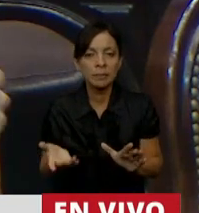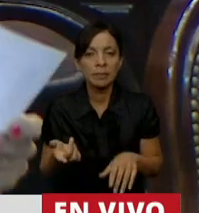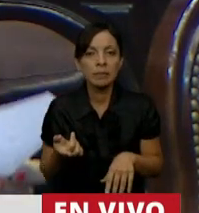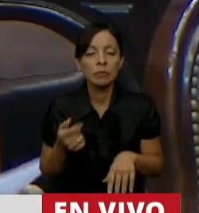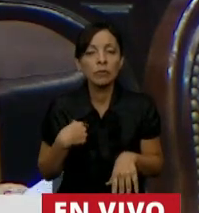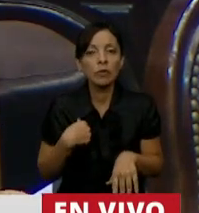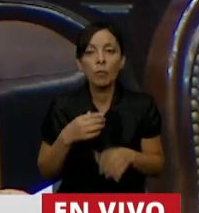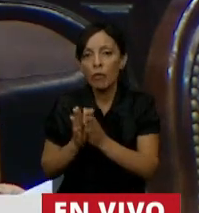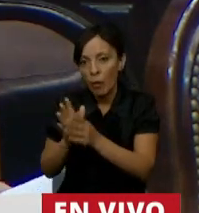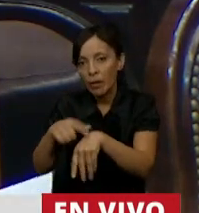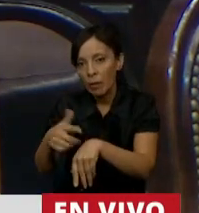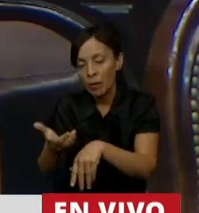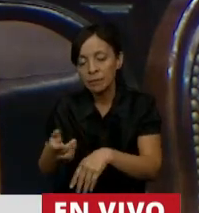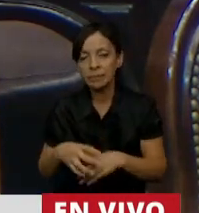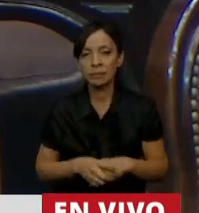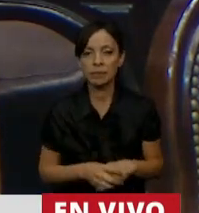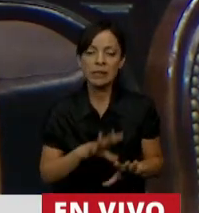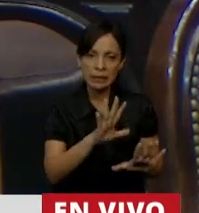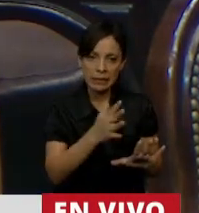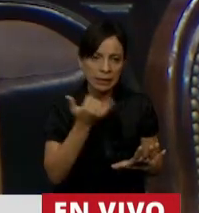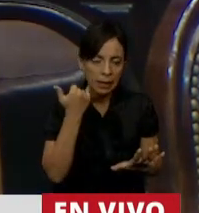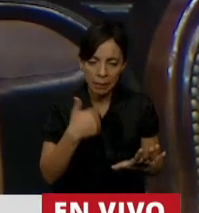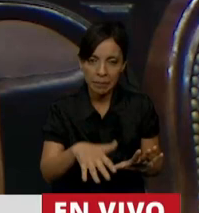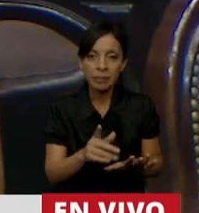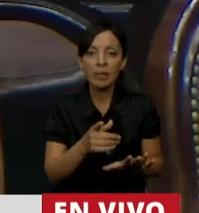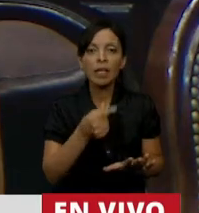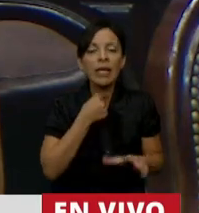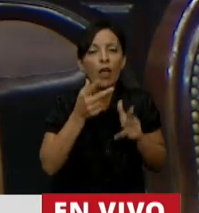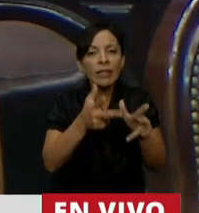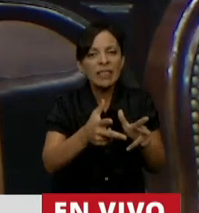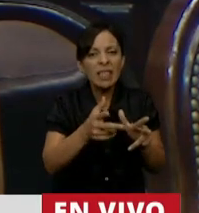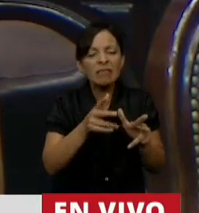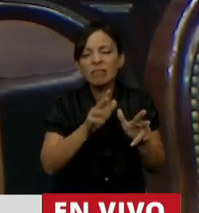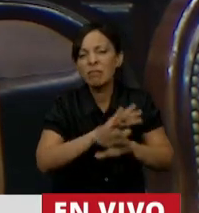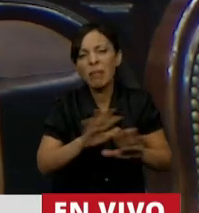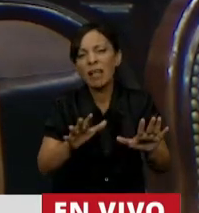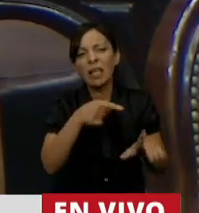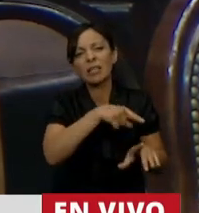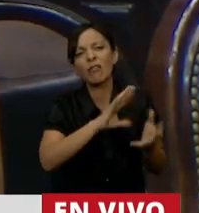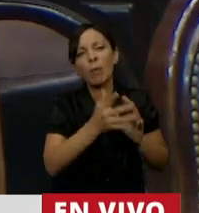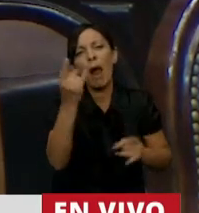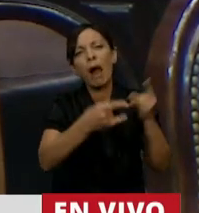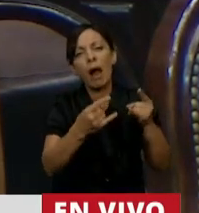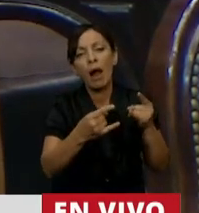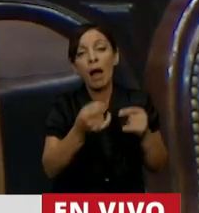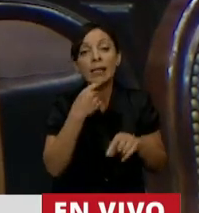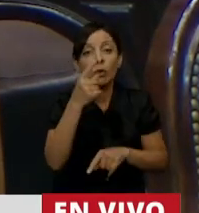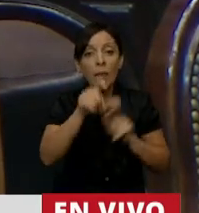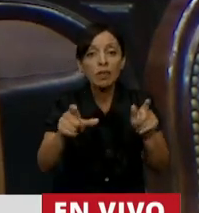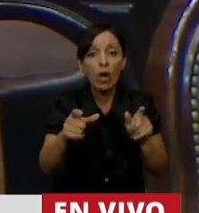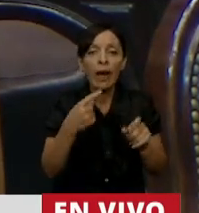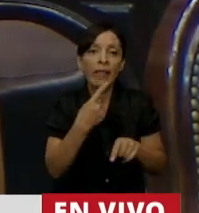favor, yo les quiero decir que también salgamos de esa y nos apartemos de esa falacia de quien no defiende este